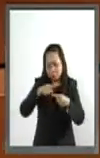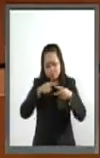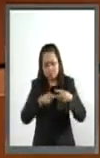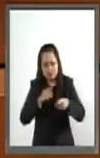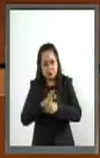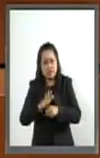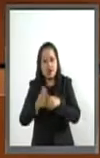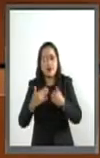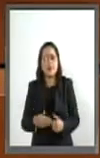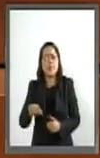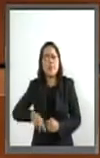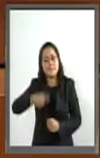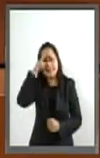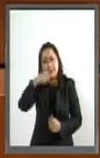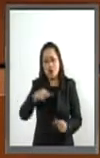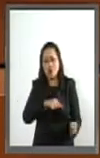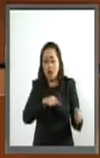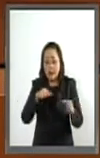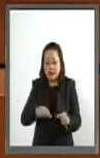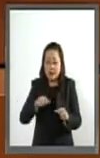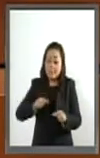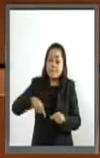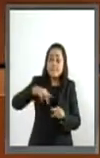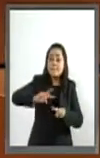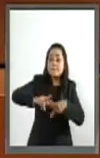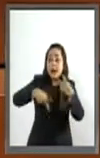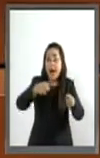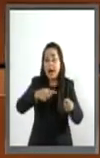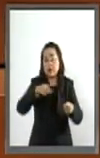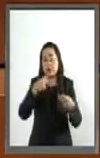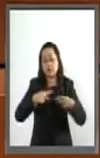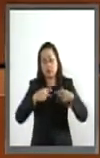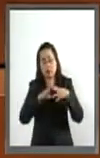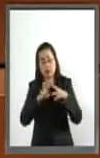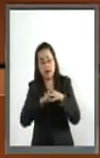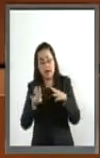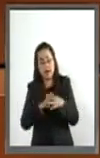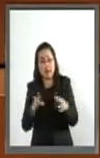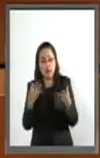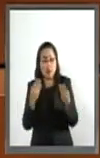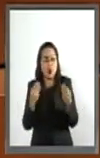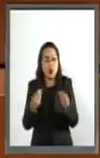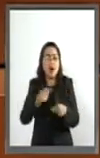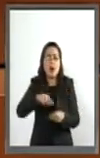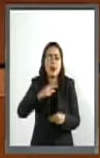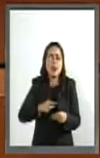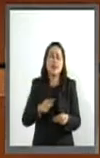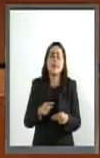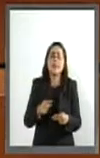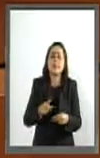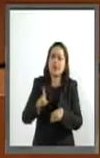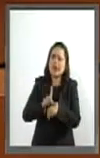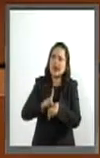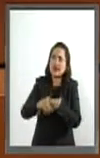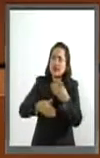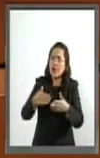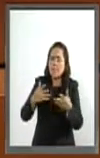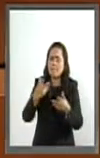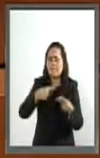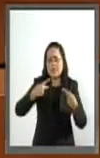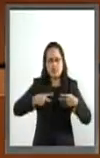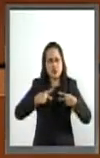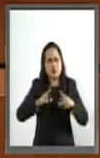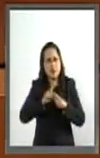es un país de origen, tránsito y destino de migrantes. Diariamente, connacionales abandonan su lugar de origen, a la par